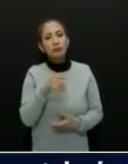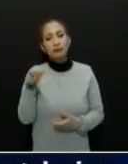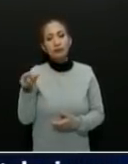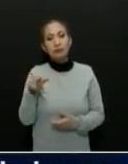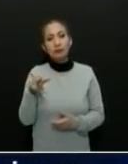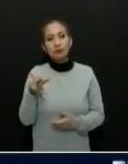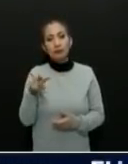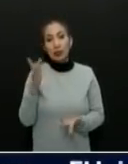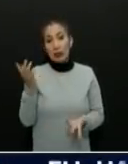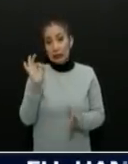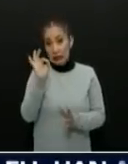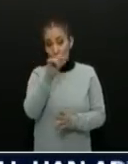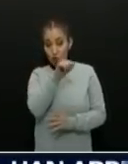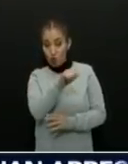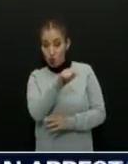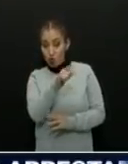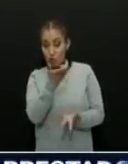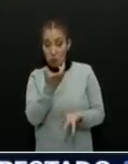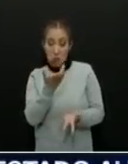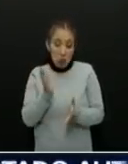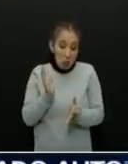si proponíamos